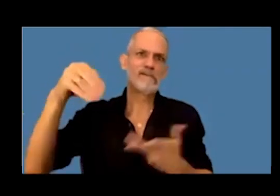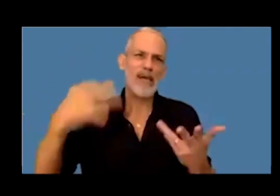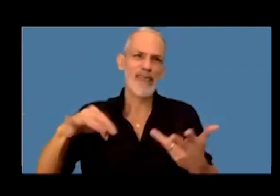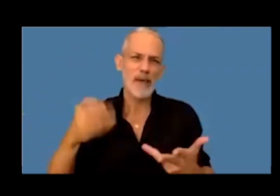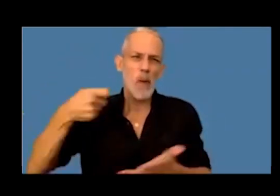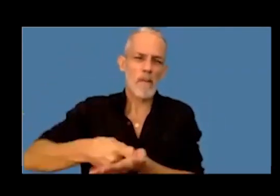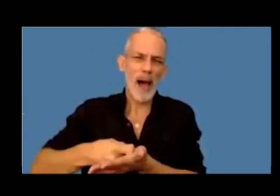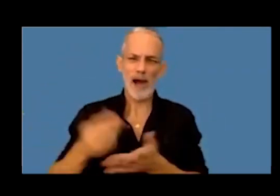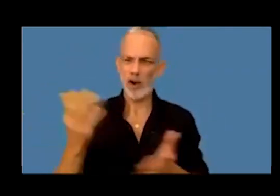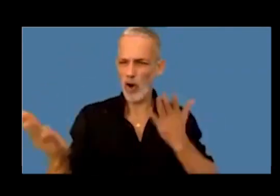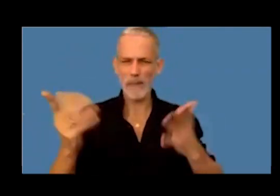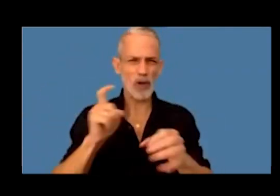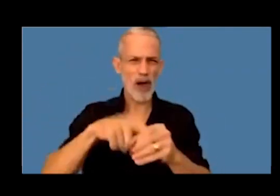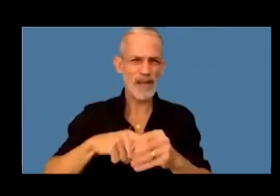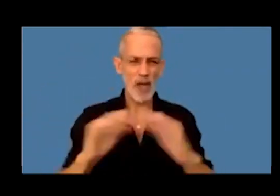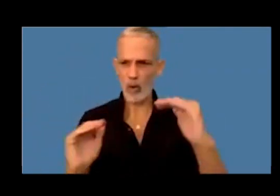de un afiliado.